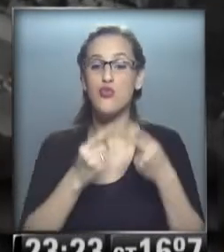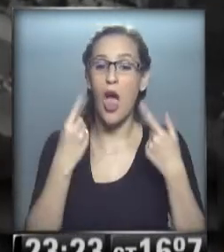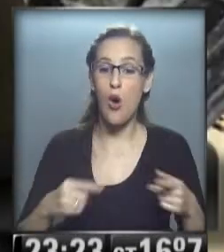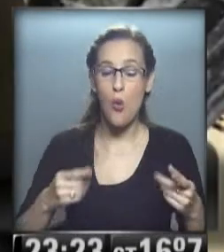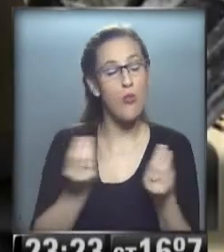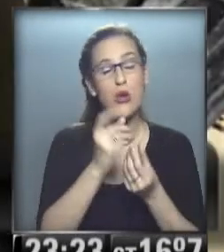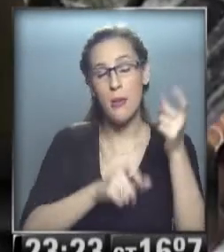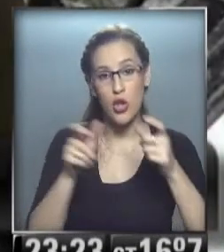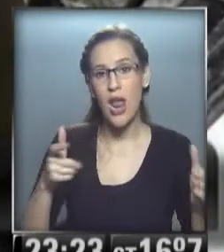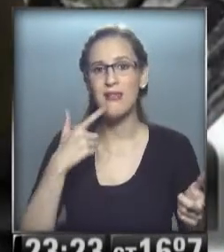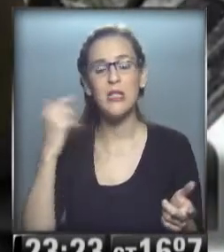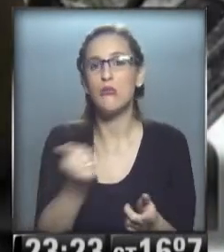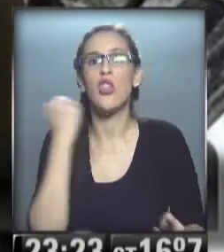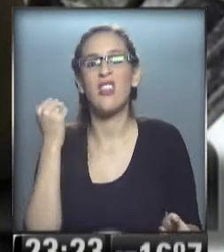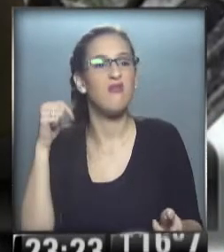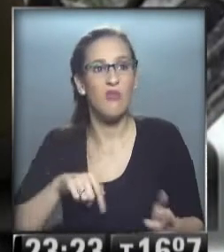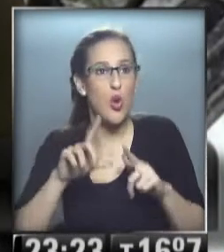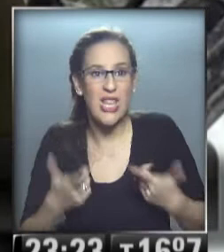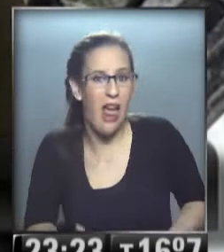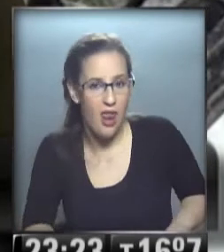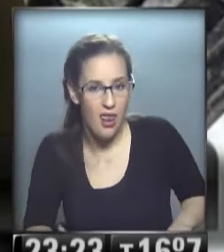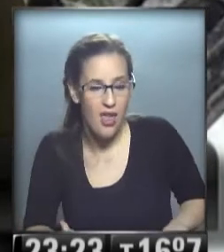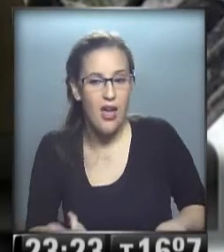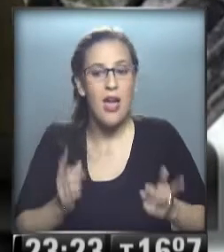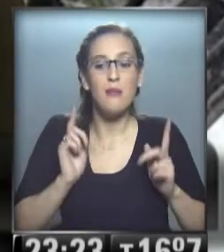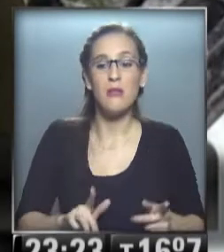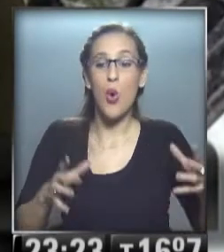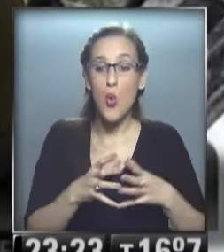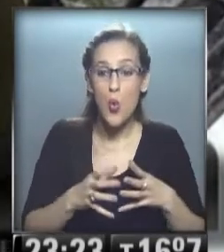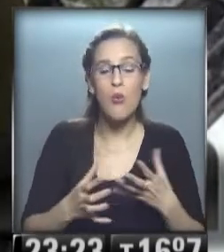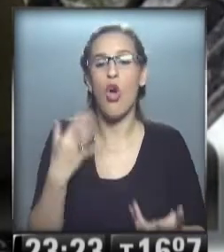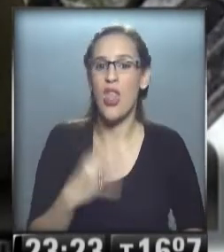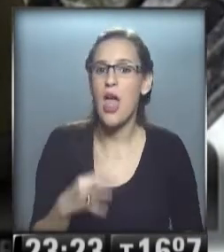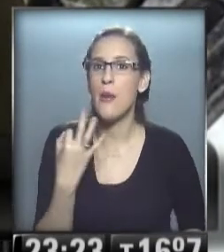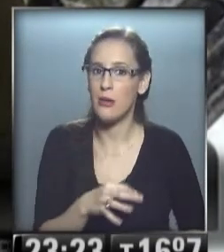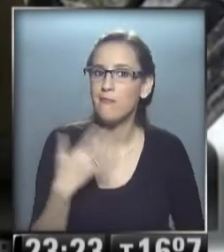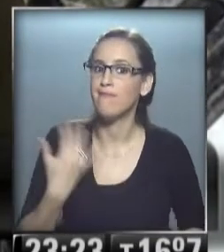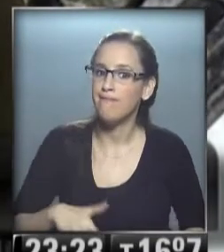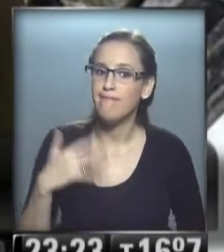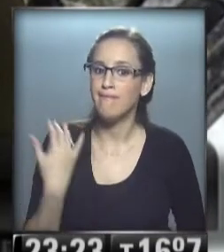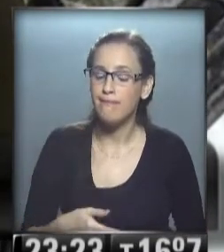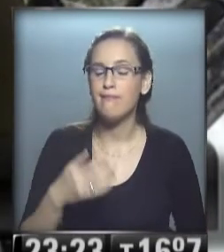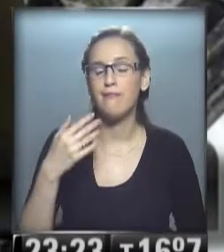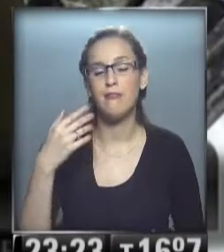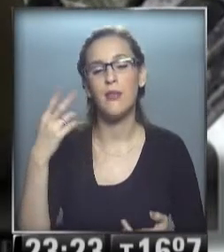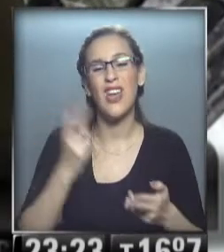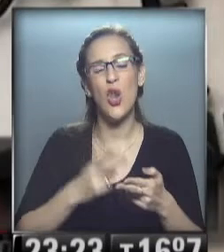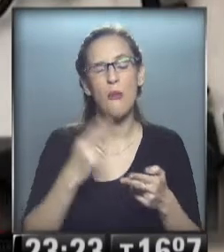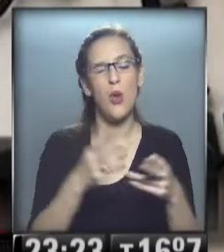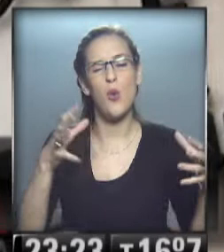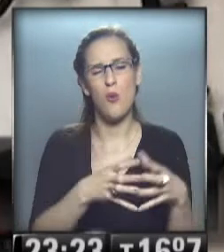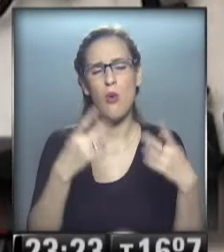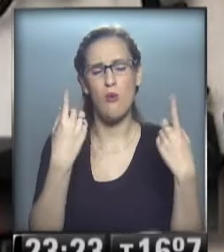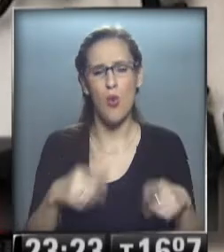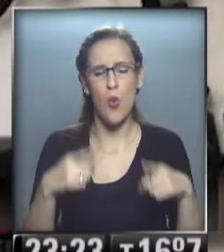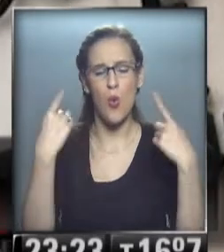afuera. Eso hace que este grupo tome aún más en notoriedad. El nombre de la banda inglesa se llama The Band